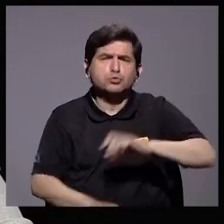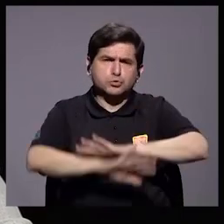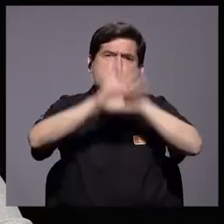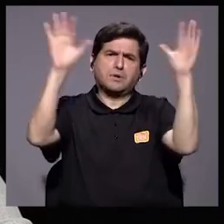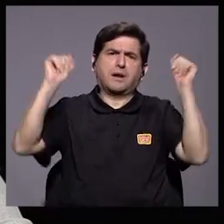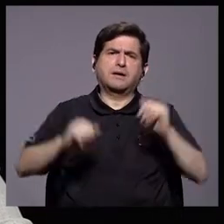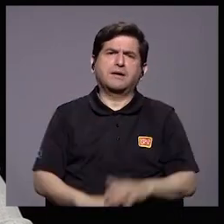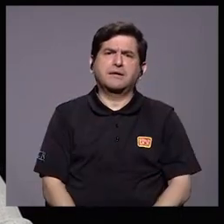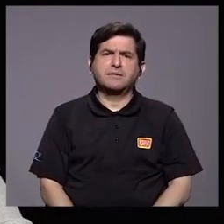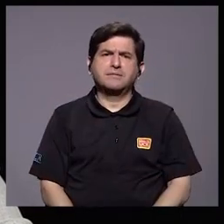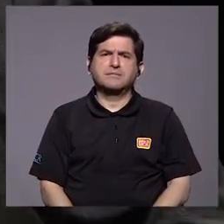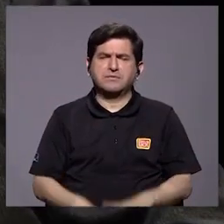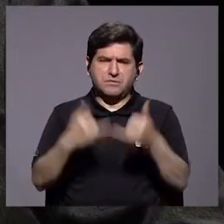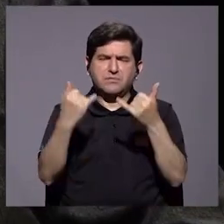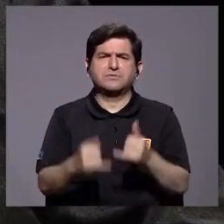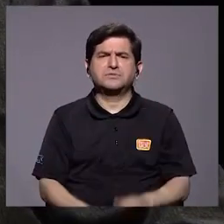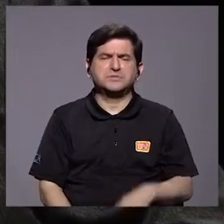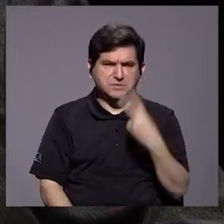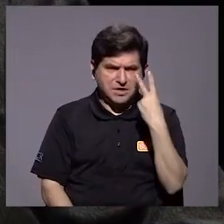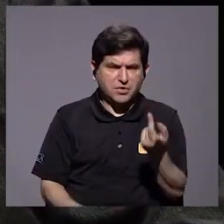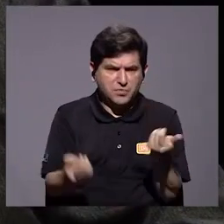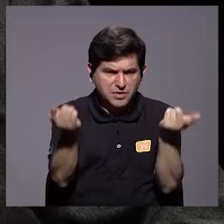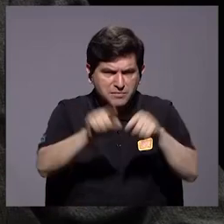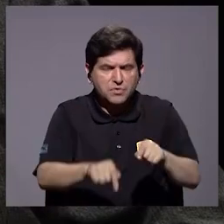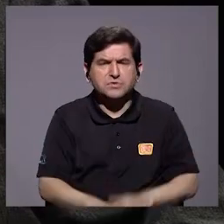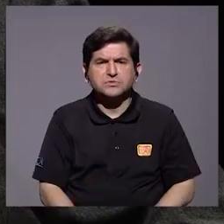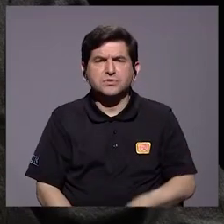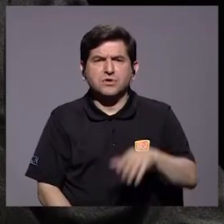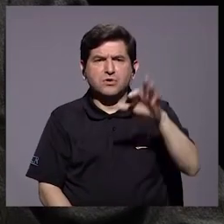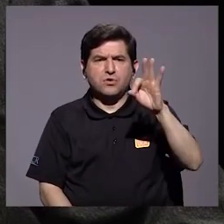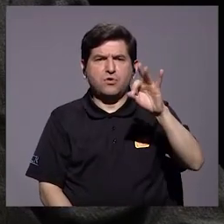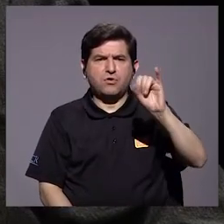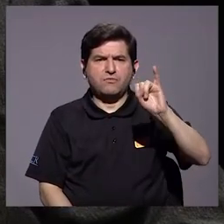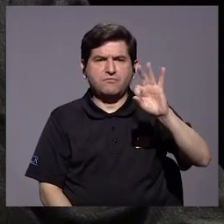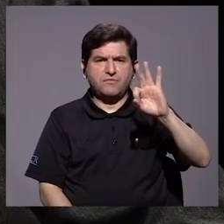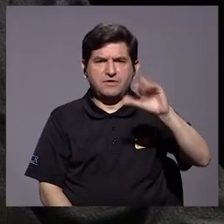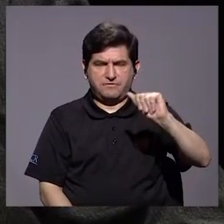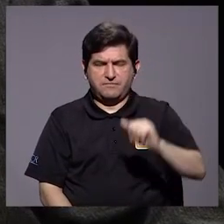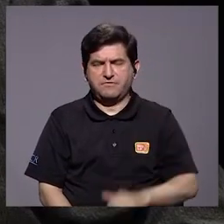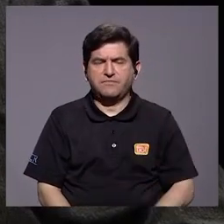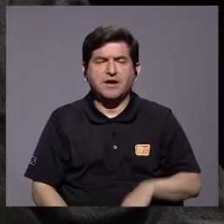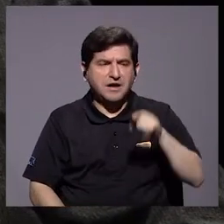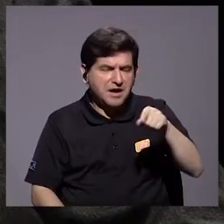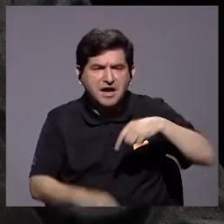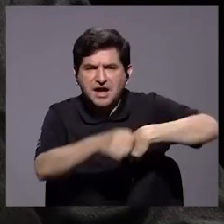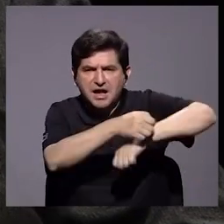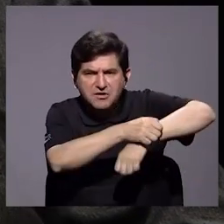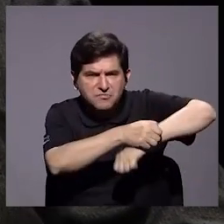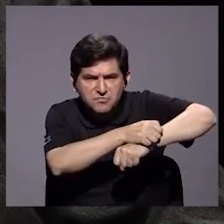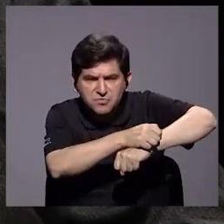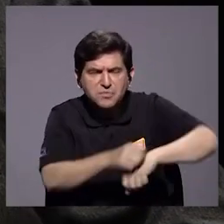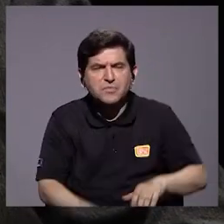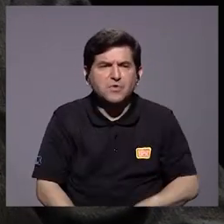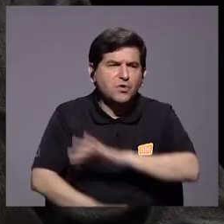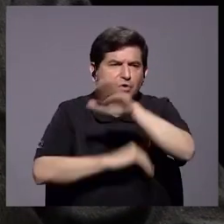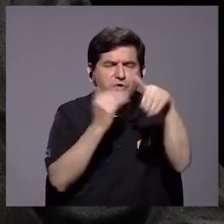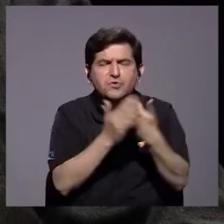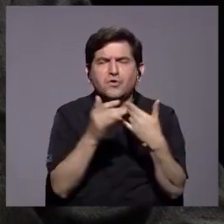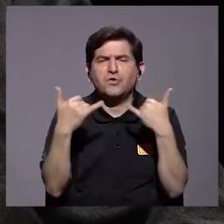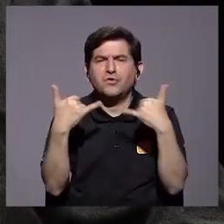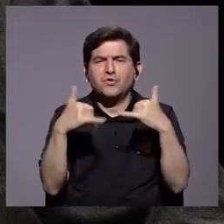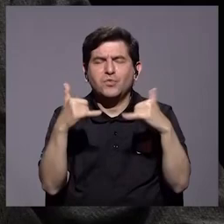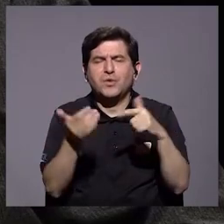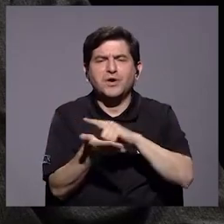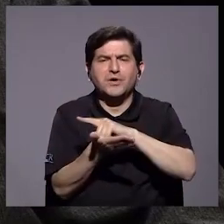sí claro porque lo vimos y lo vimos a raíz de todo lo que pasó con la fifa si el fútbol de todo lo que es el juego